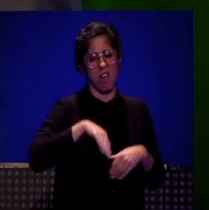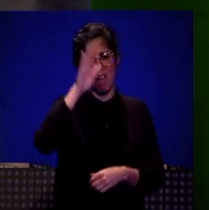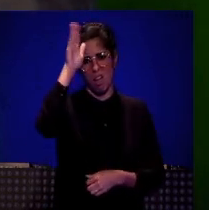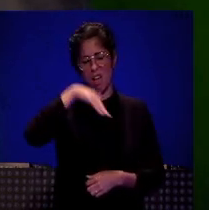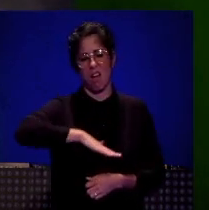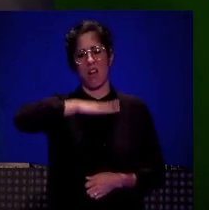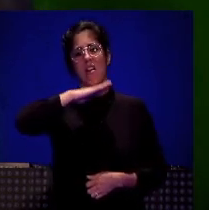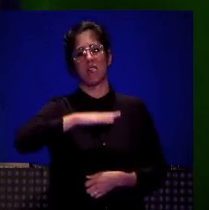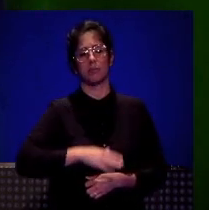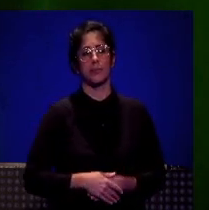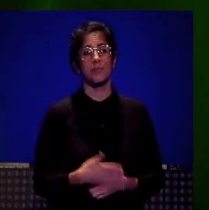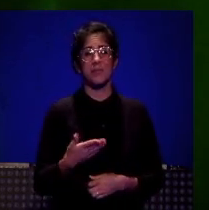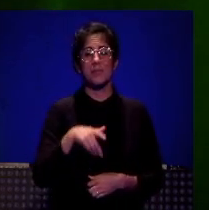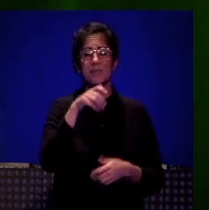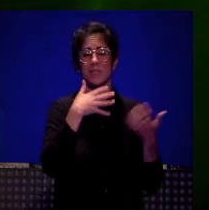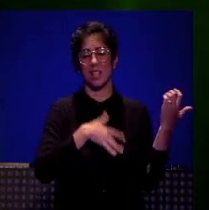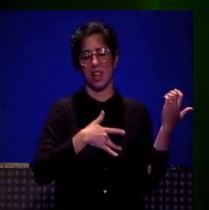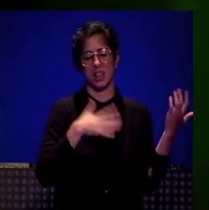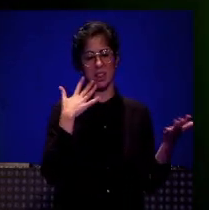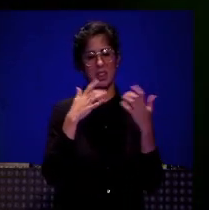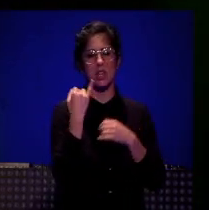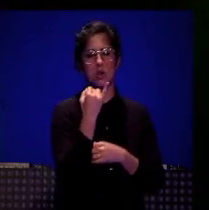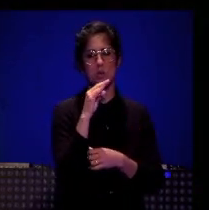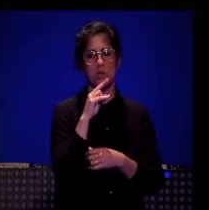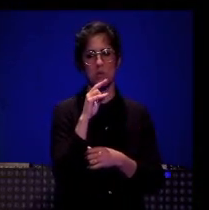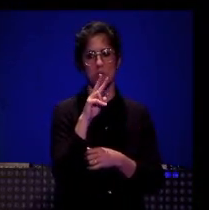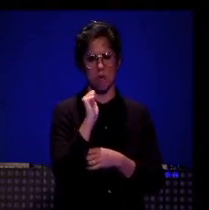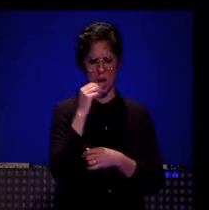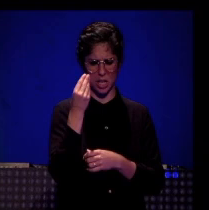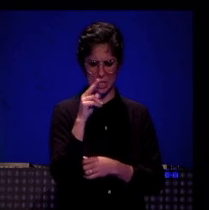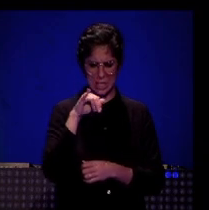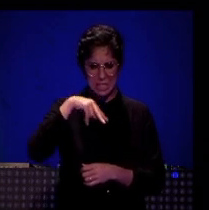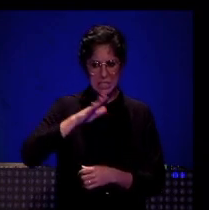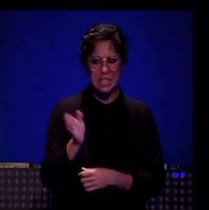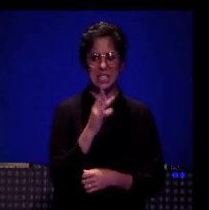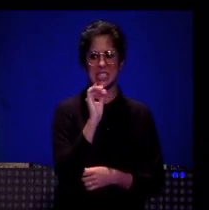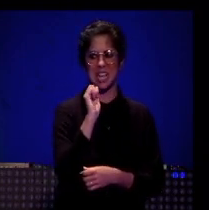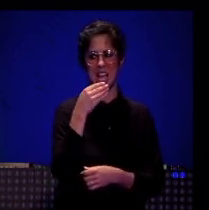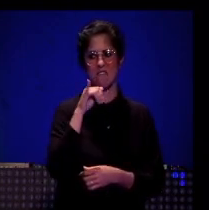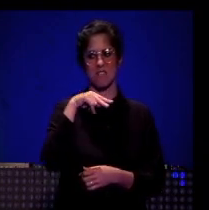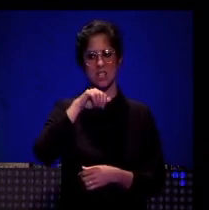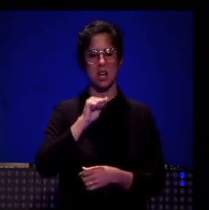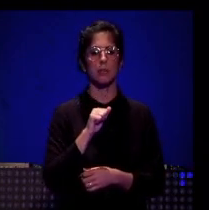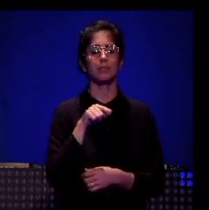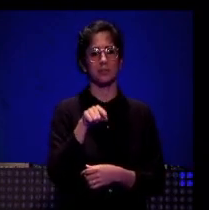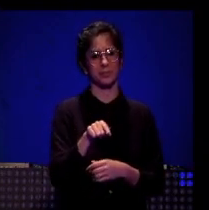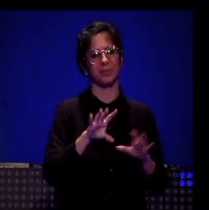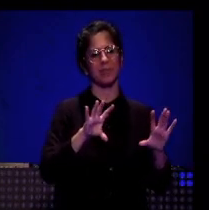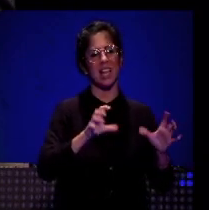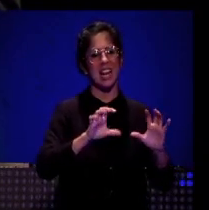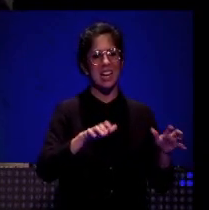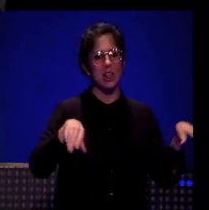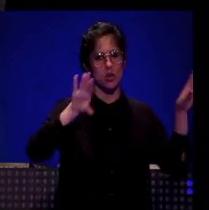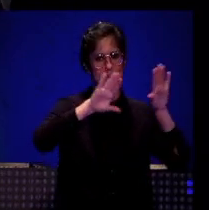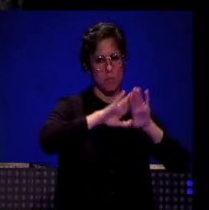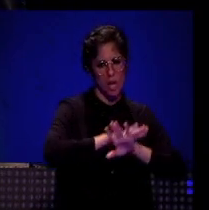bastante serio de salud quiere ser refugio mucho en la radio la radio nocturna porque la radio no es una mágica y lanzó una canción 69 puntos